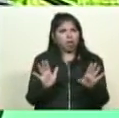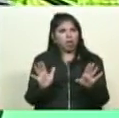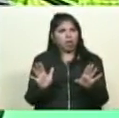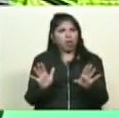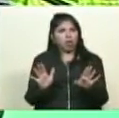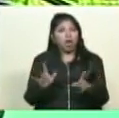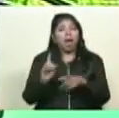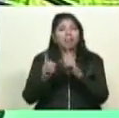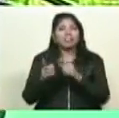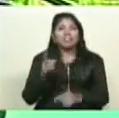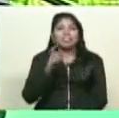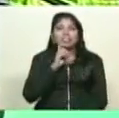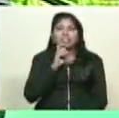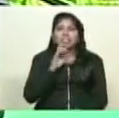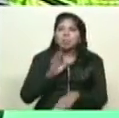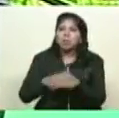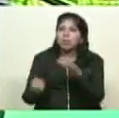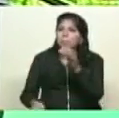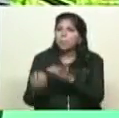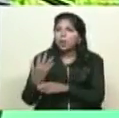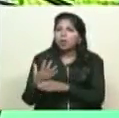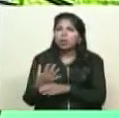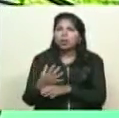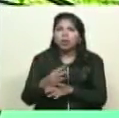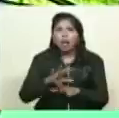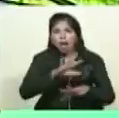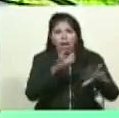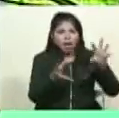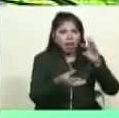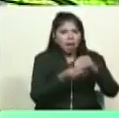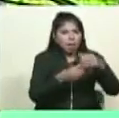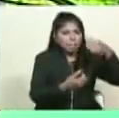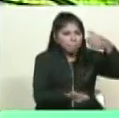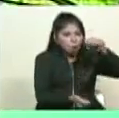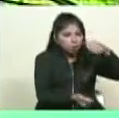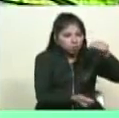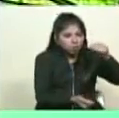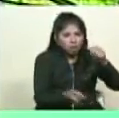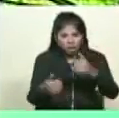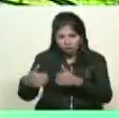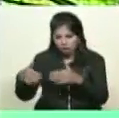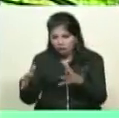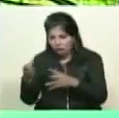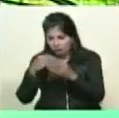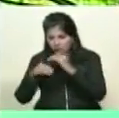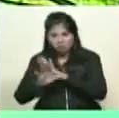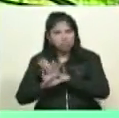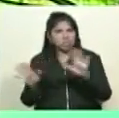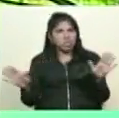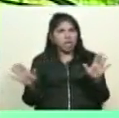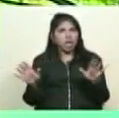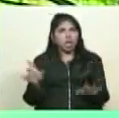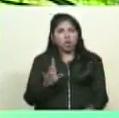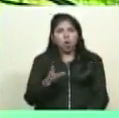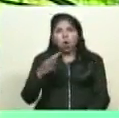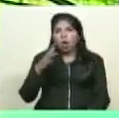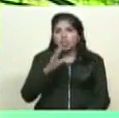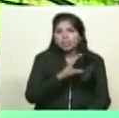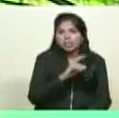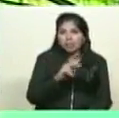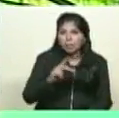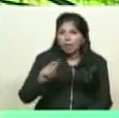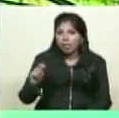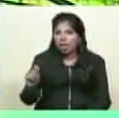nuevo. Así como los CLAC no es una caja y una bolsa, no. Así como los CPT no es una instancia